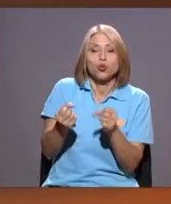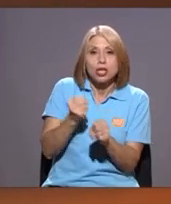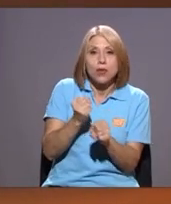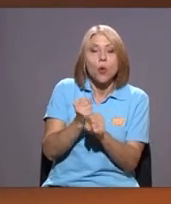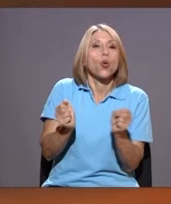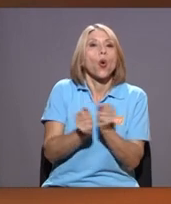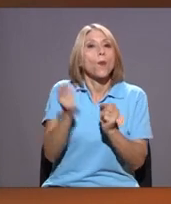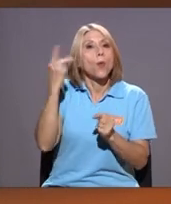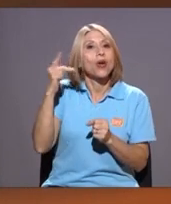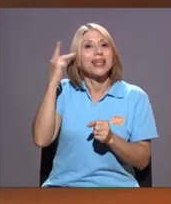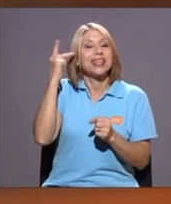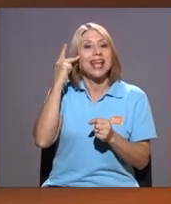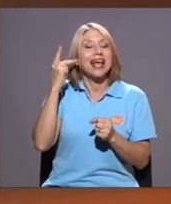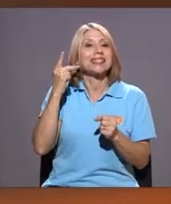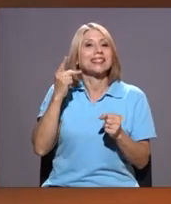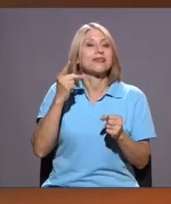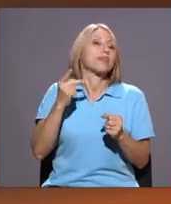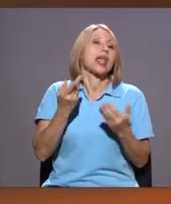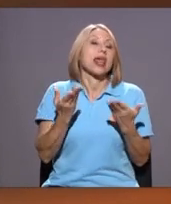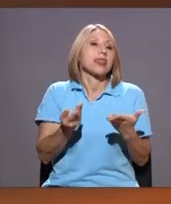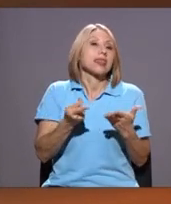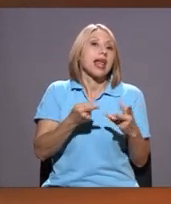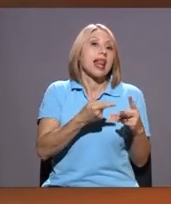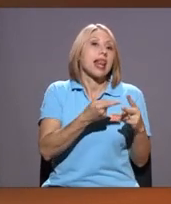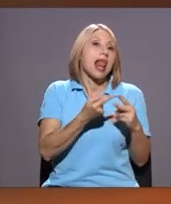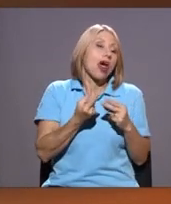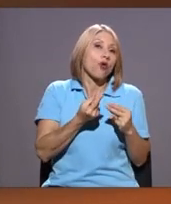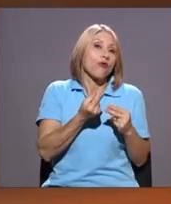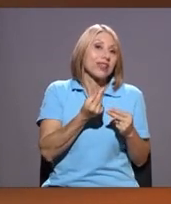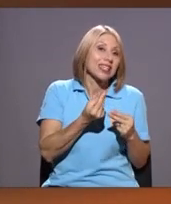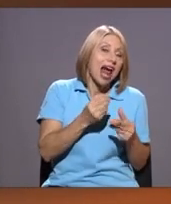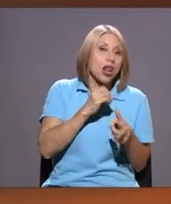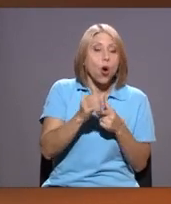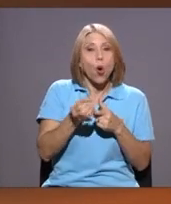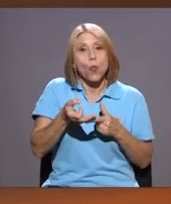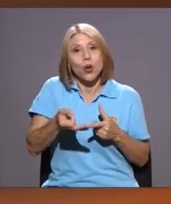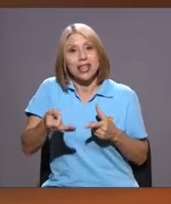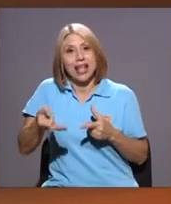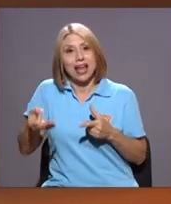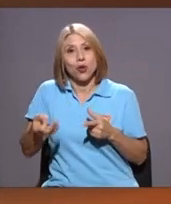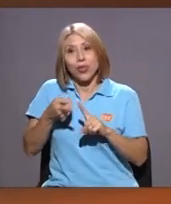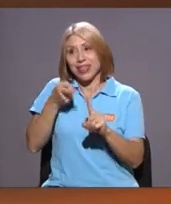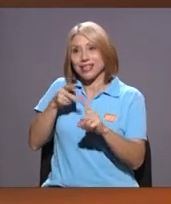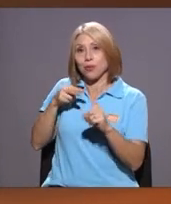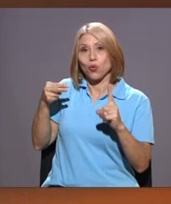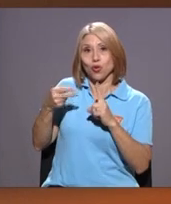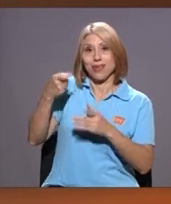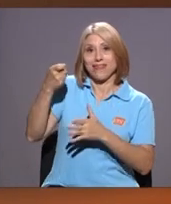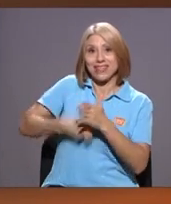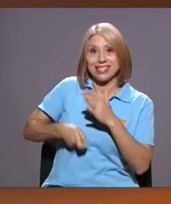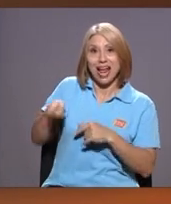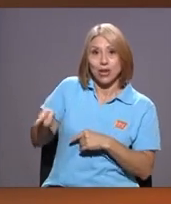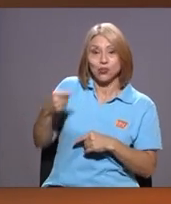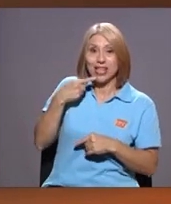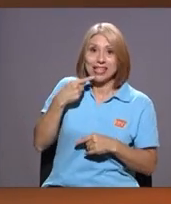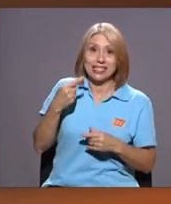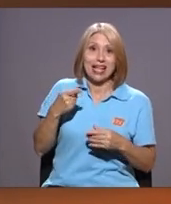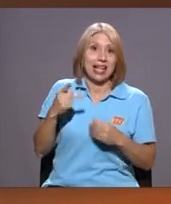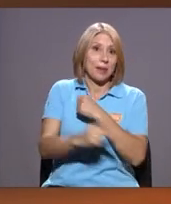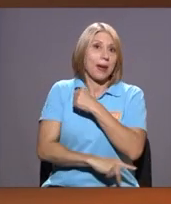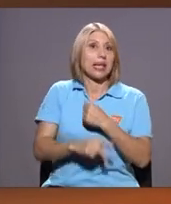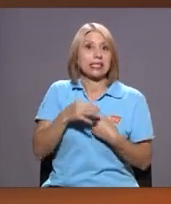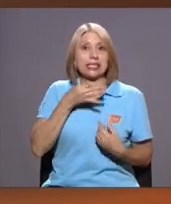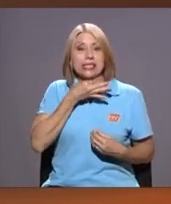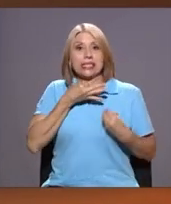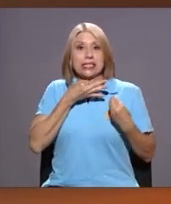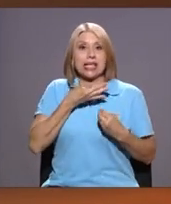sea del lado fiscal o del lado monetario lamentablemente como ustedes desde el punto de vista fiscal el país está en un zapato gasta más de lo que